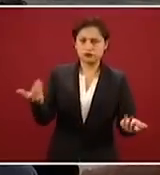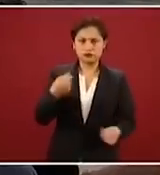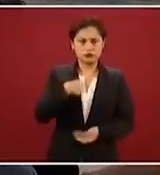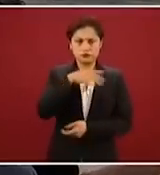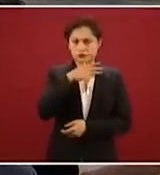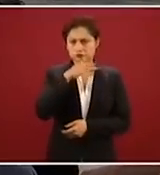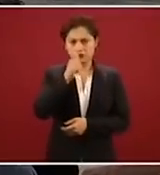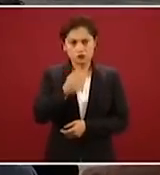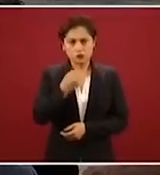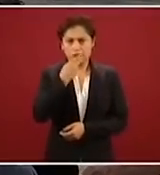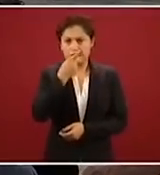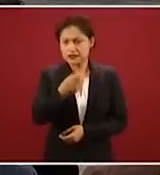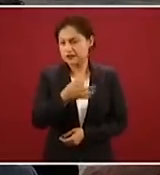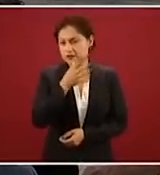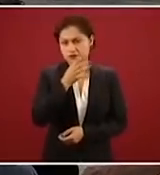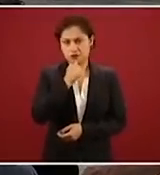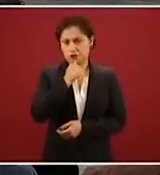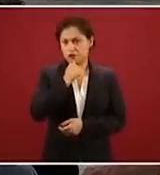decir,